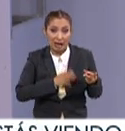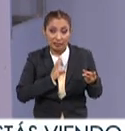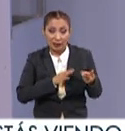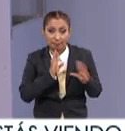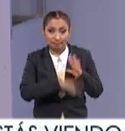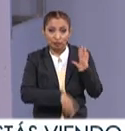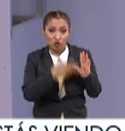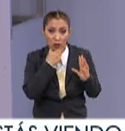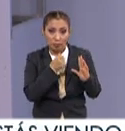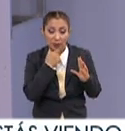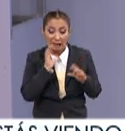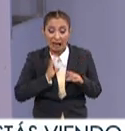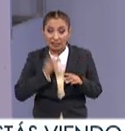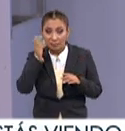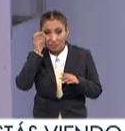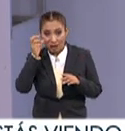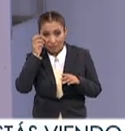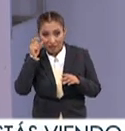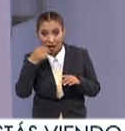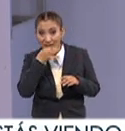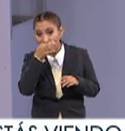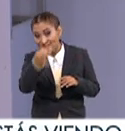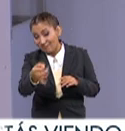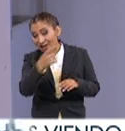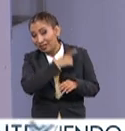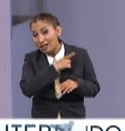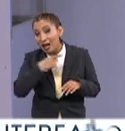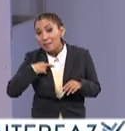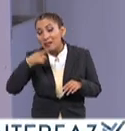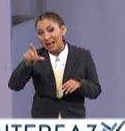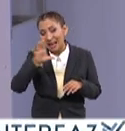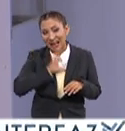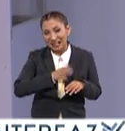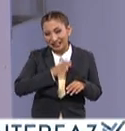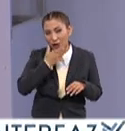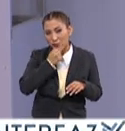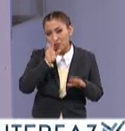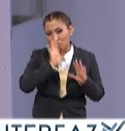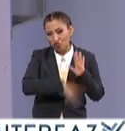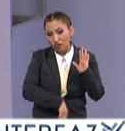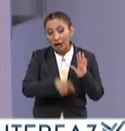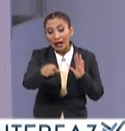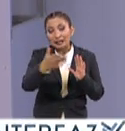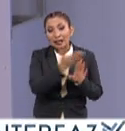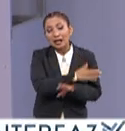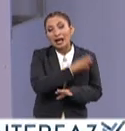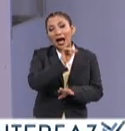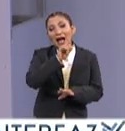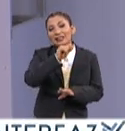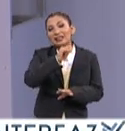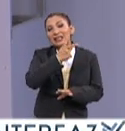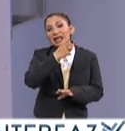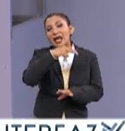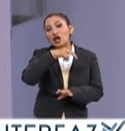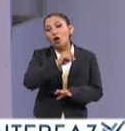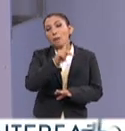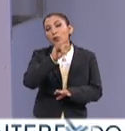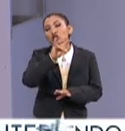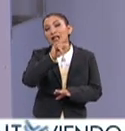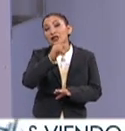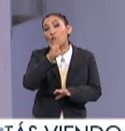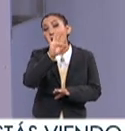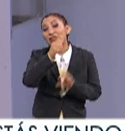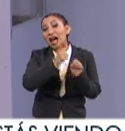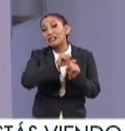de próstata y en cáncer de mama, lo que hay que hacer en el cáncer de próstata es hacerse el antígeno prostático a partir de los